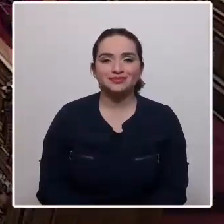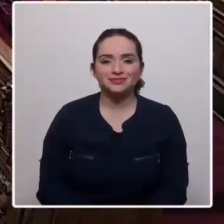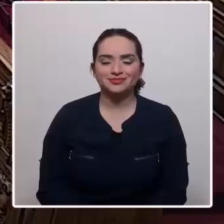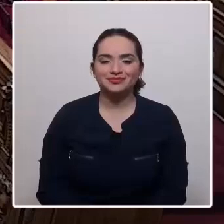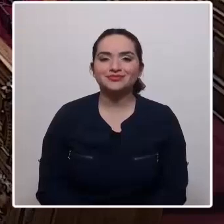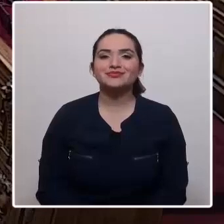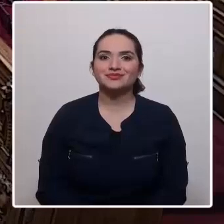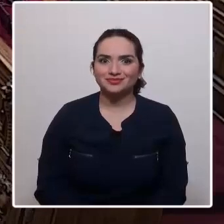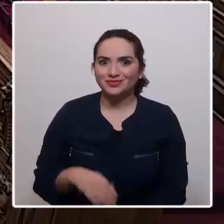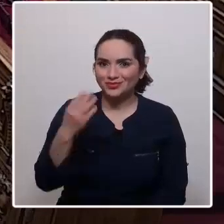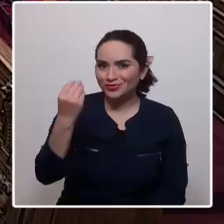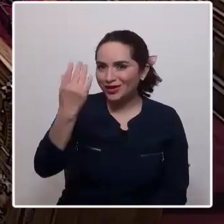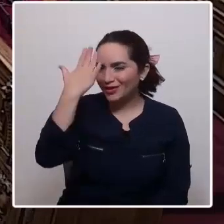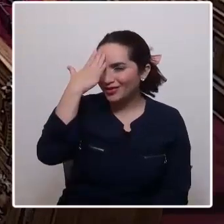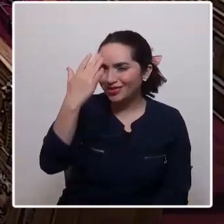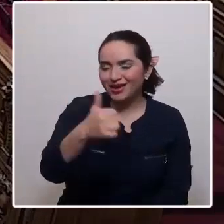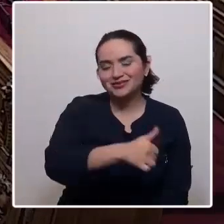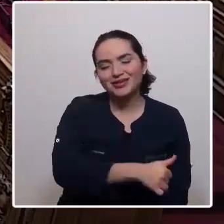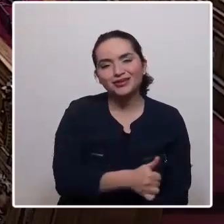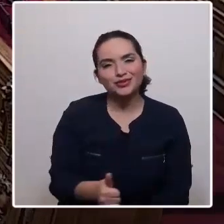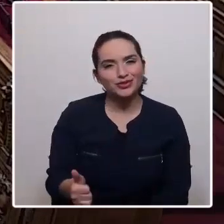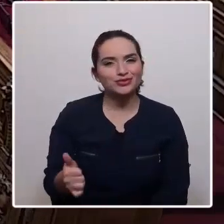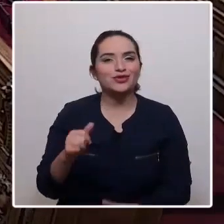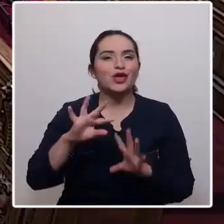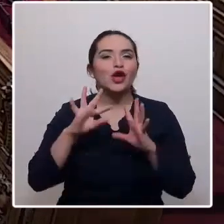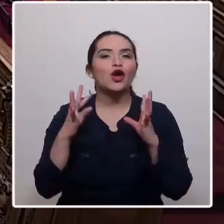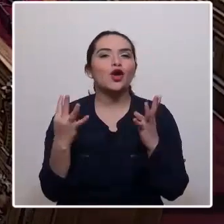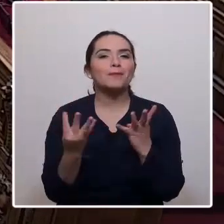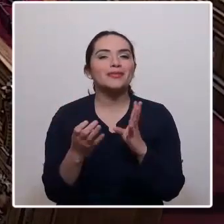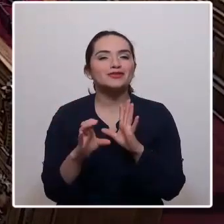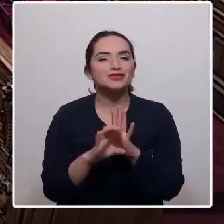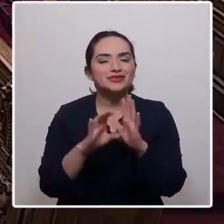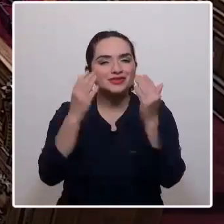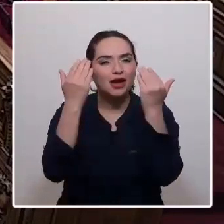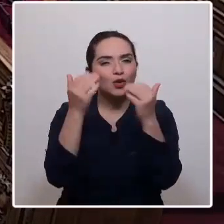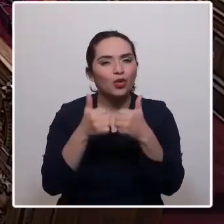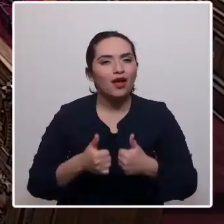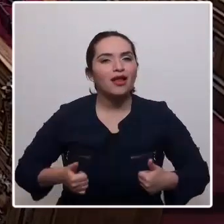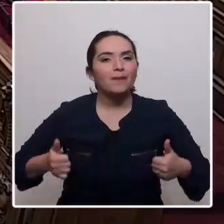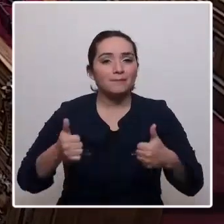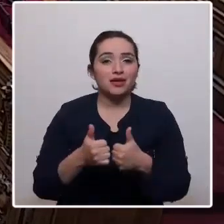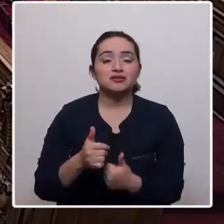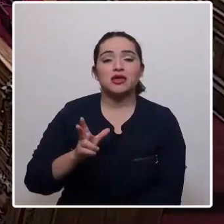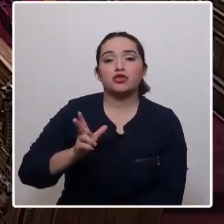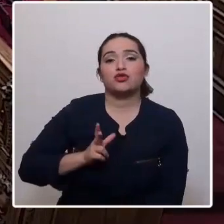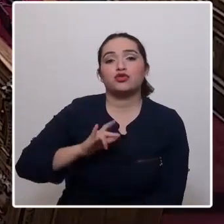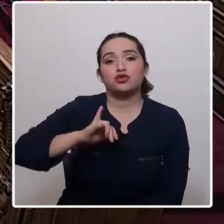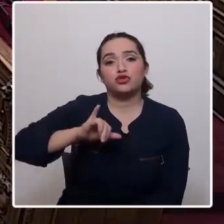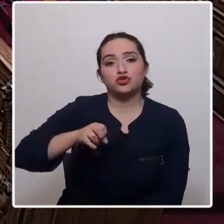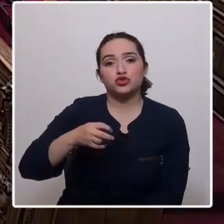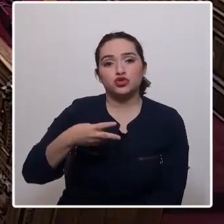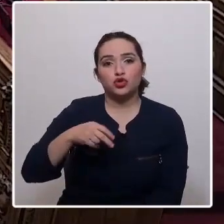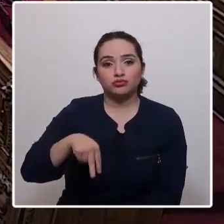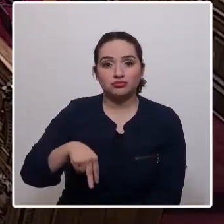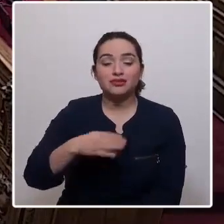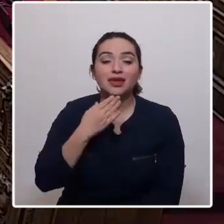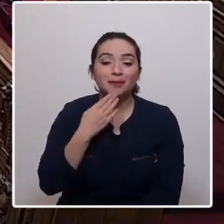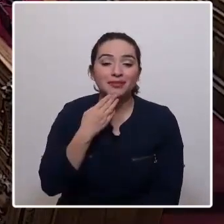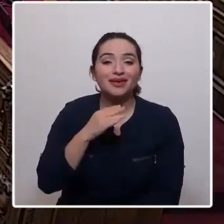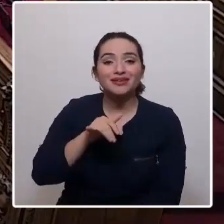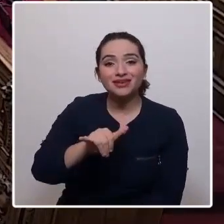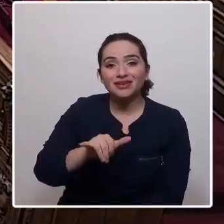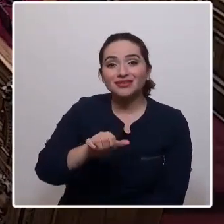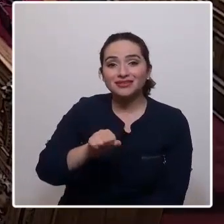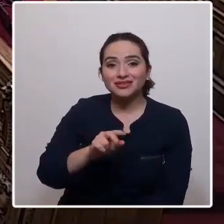Muy buenos días a todos los convencionales. Mucho saludo a la mesa, don John. Yarela, un gusto tenerte ahí.